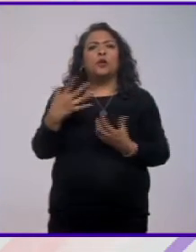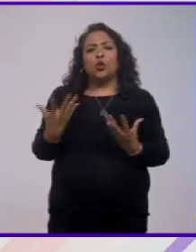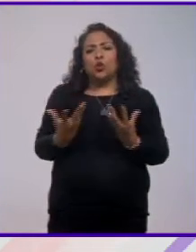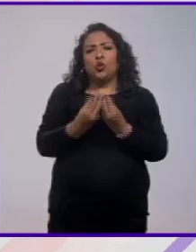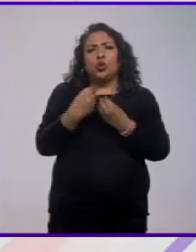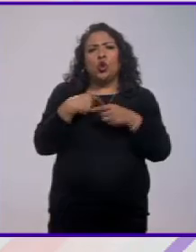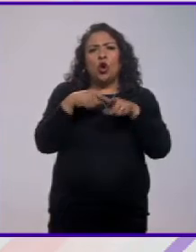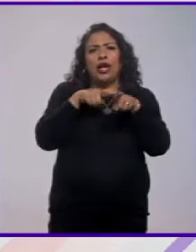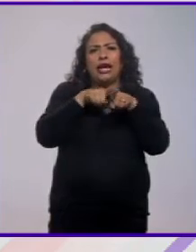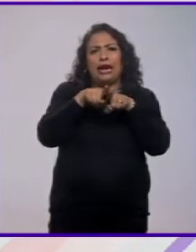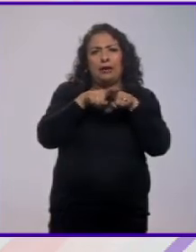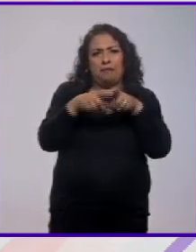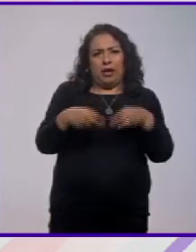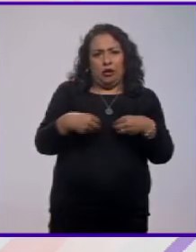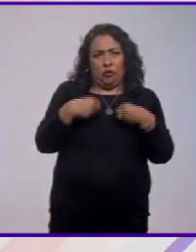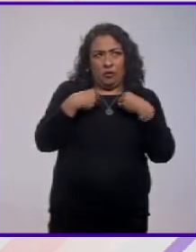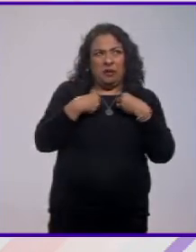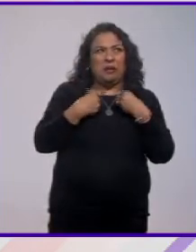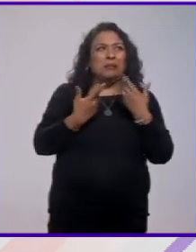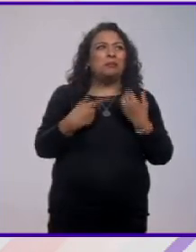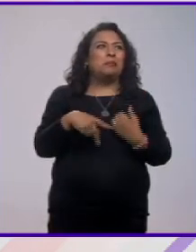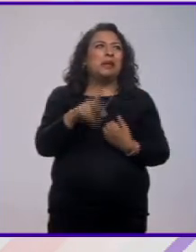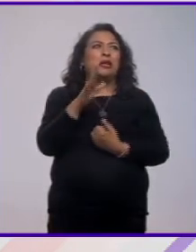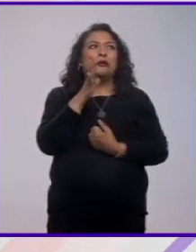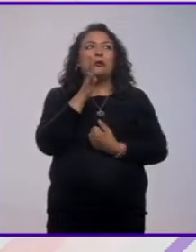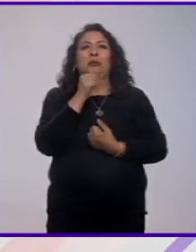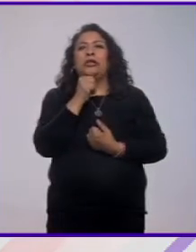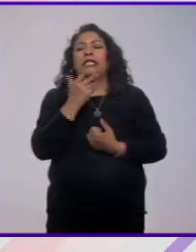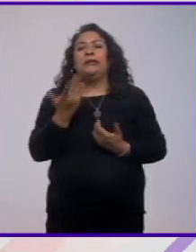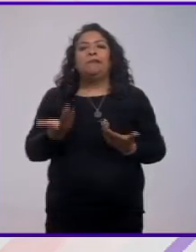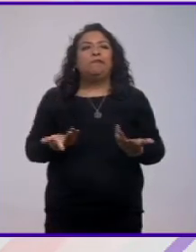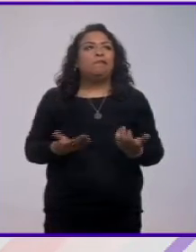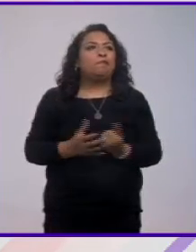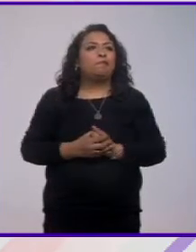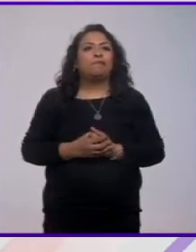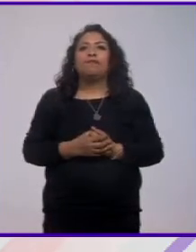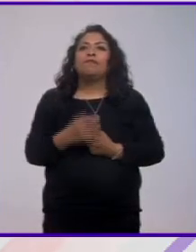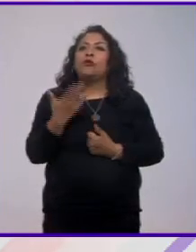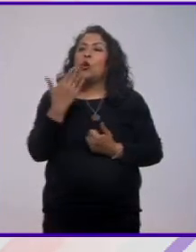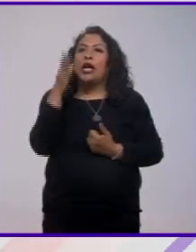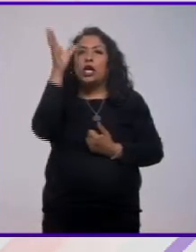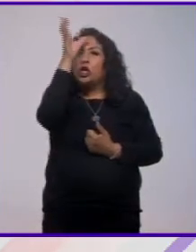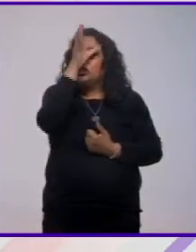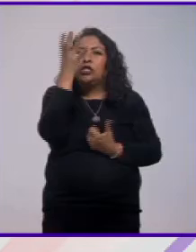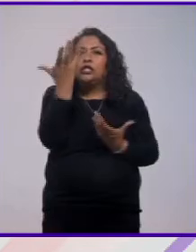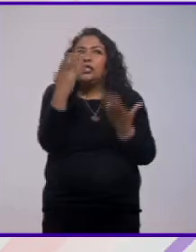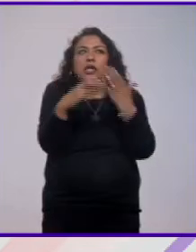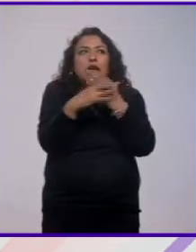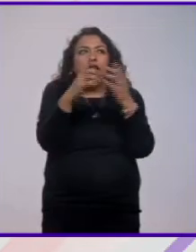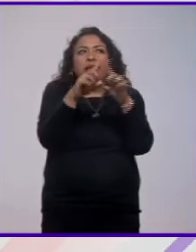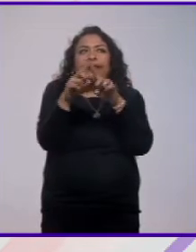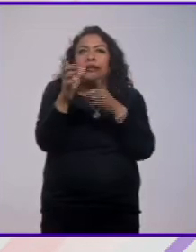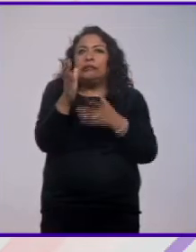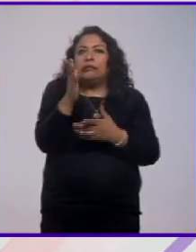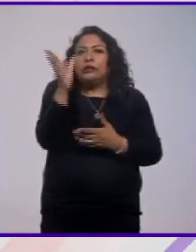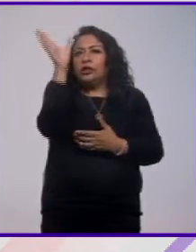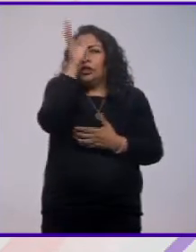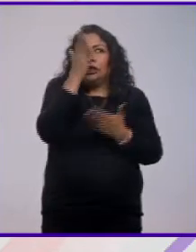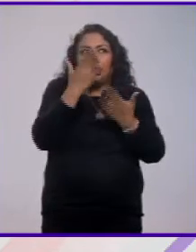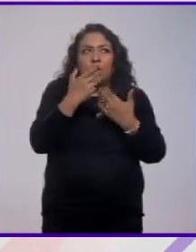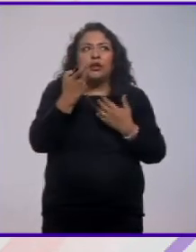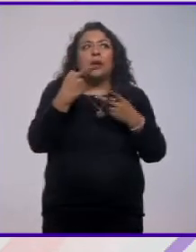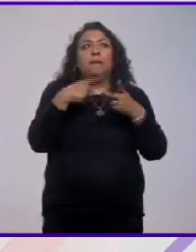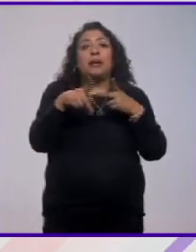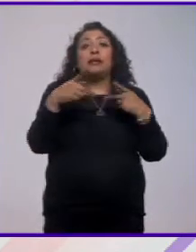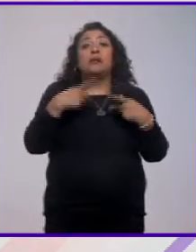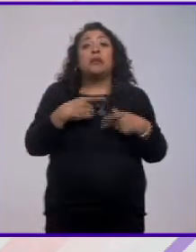su hermano, pero que no se puede, ¿cómo decirlo? No es consciente de muchas cosas, ¿no? Y ahí empieza este personaje